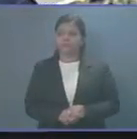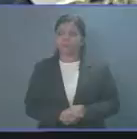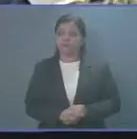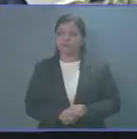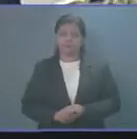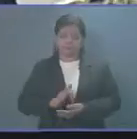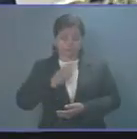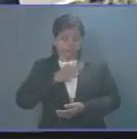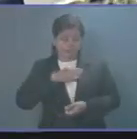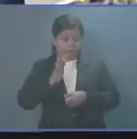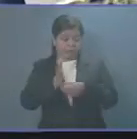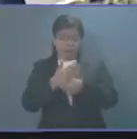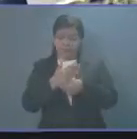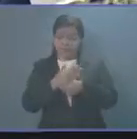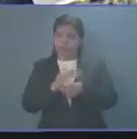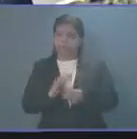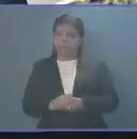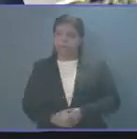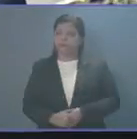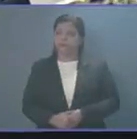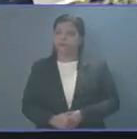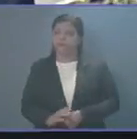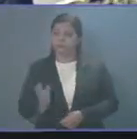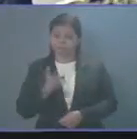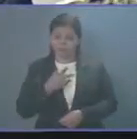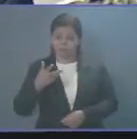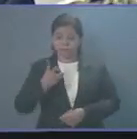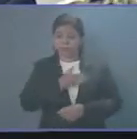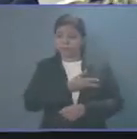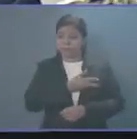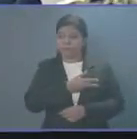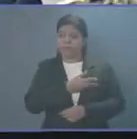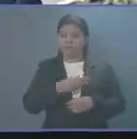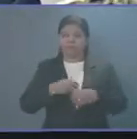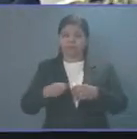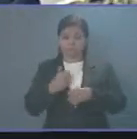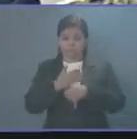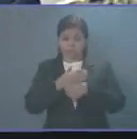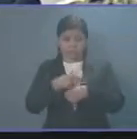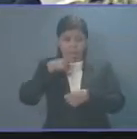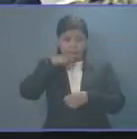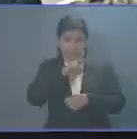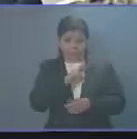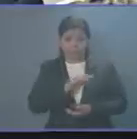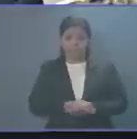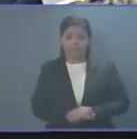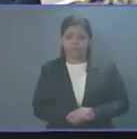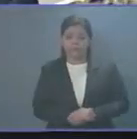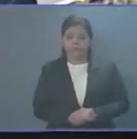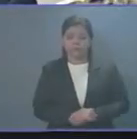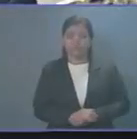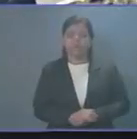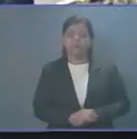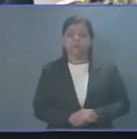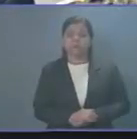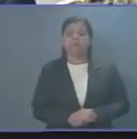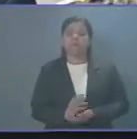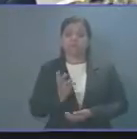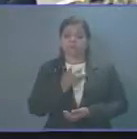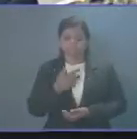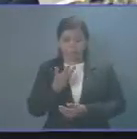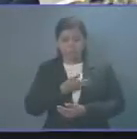nuestro partido y nuestro grupo parlamentario del FMLN queremos expresar